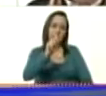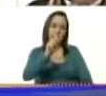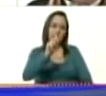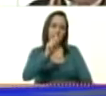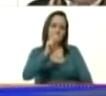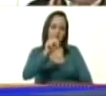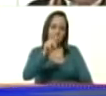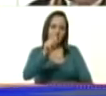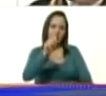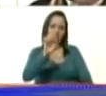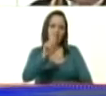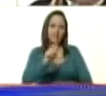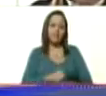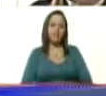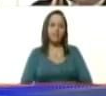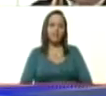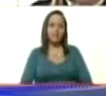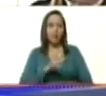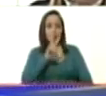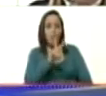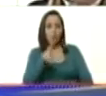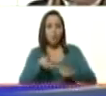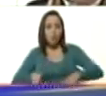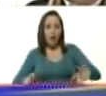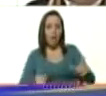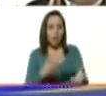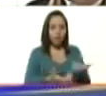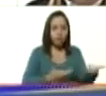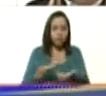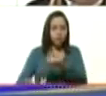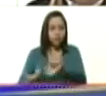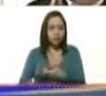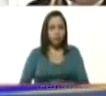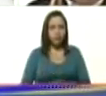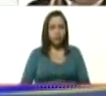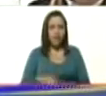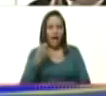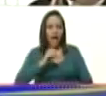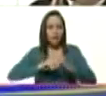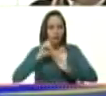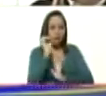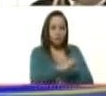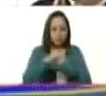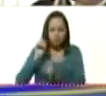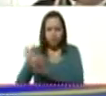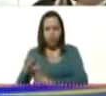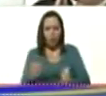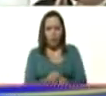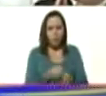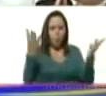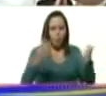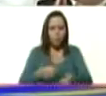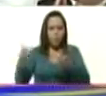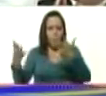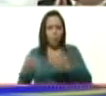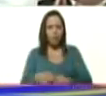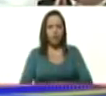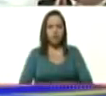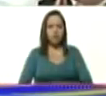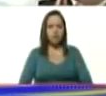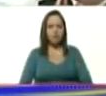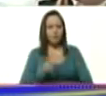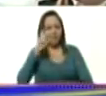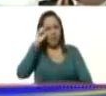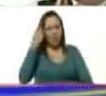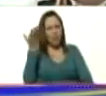Por lo menos dos focos de fuego hubo con bombas. ¿Se acuerdan cuando nos volaron el